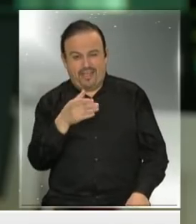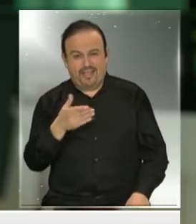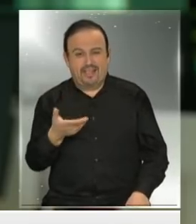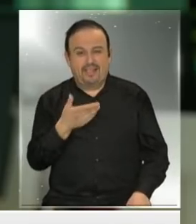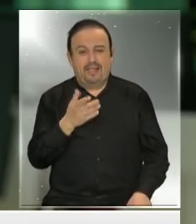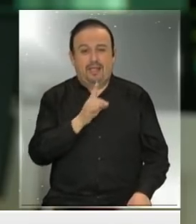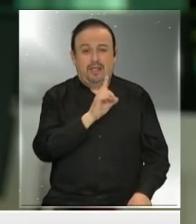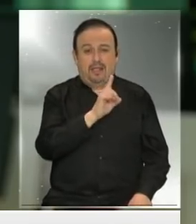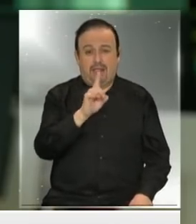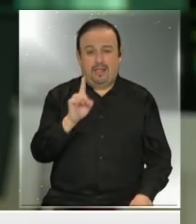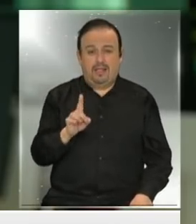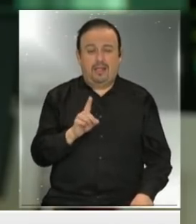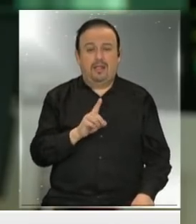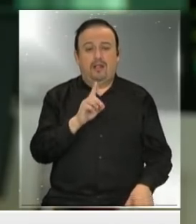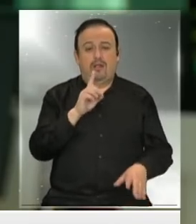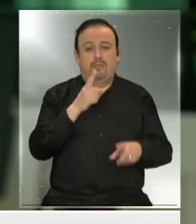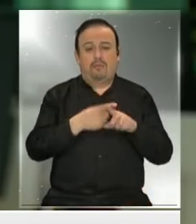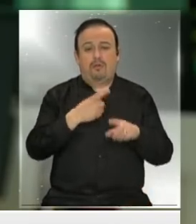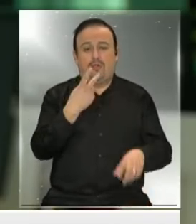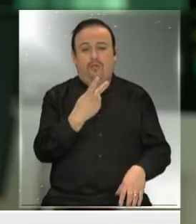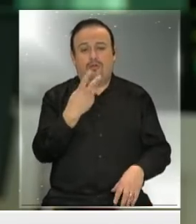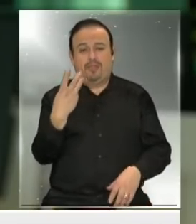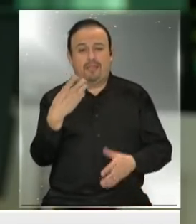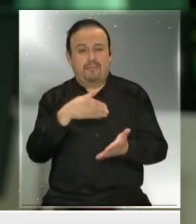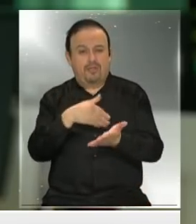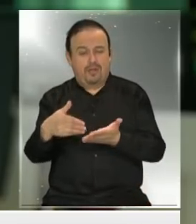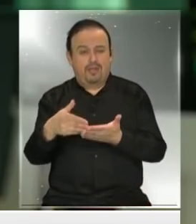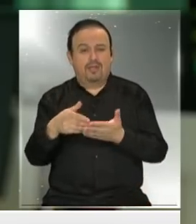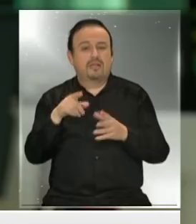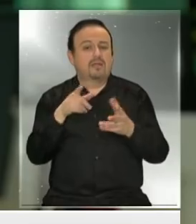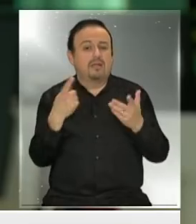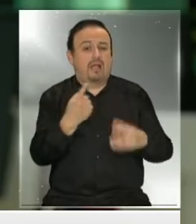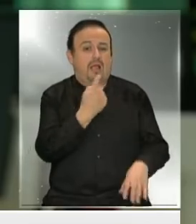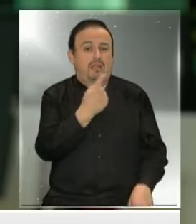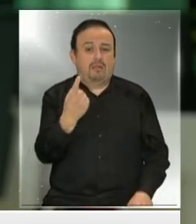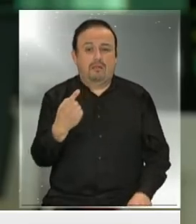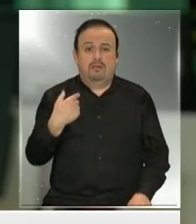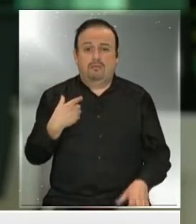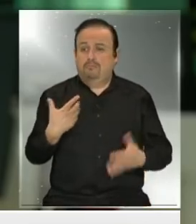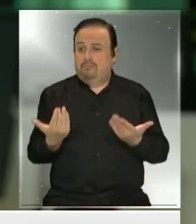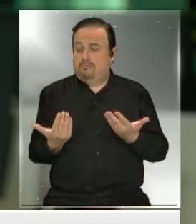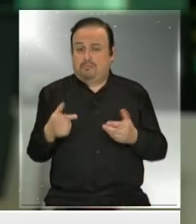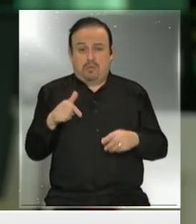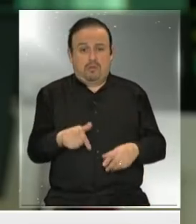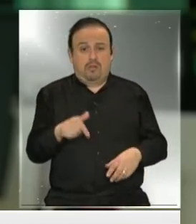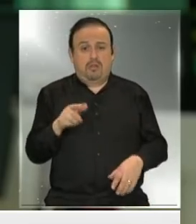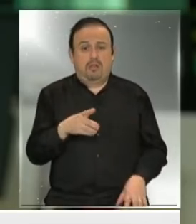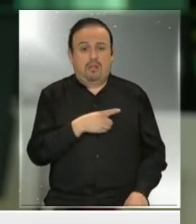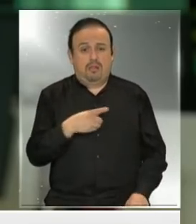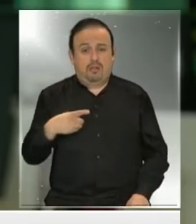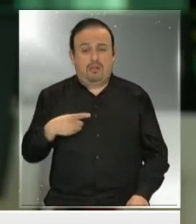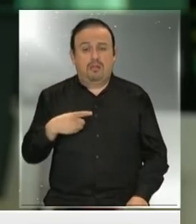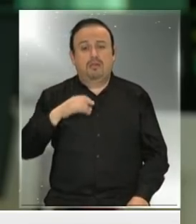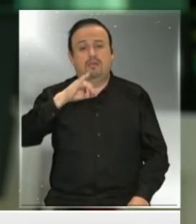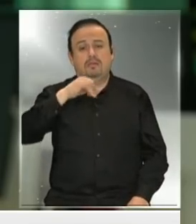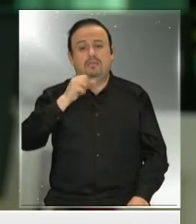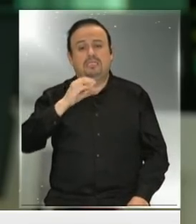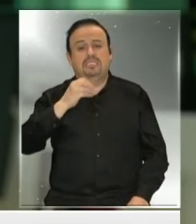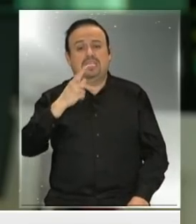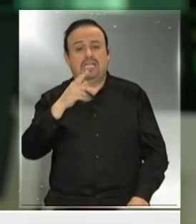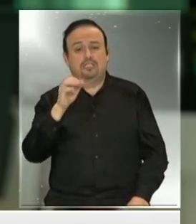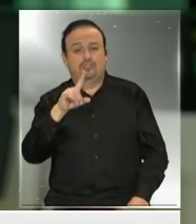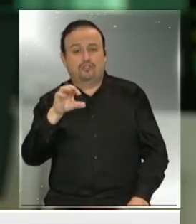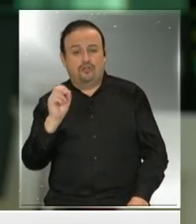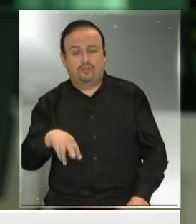por 23 millones por lo tanto ellos lo que darían a derecho es cada uno yo estaría esperando y día que el diputado jackson ya